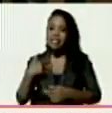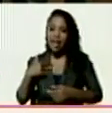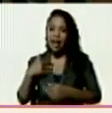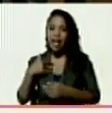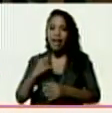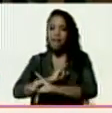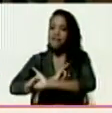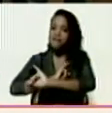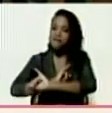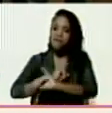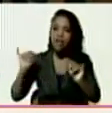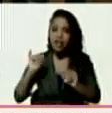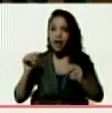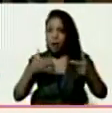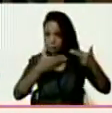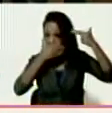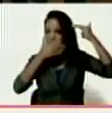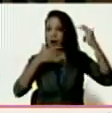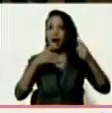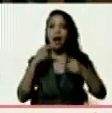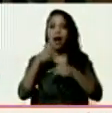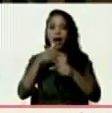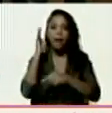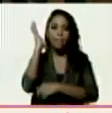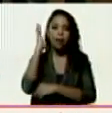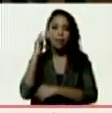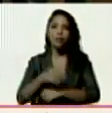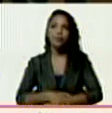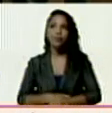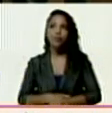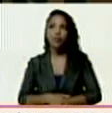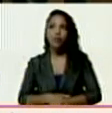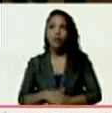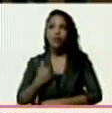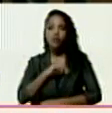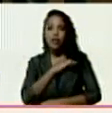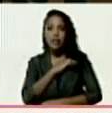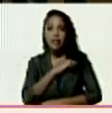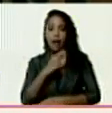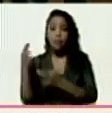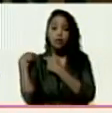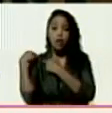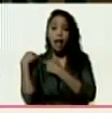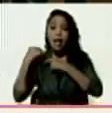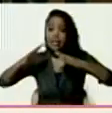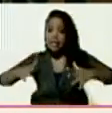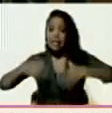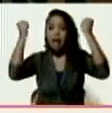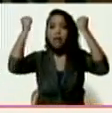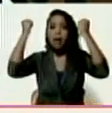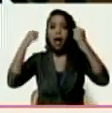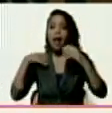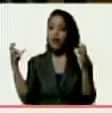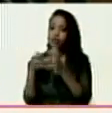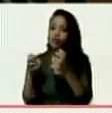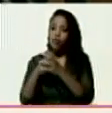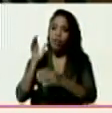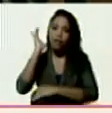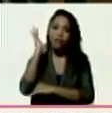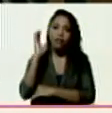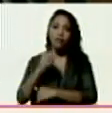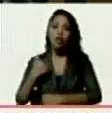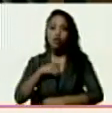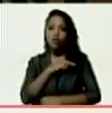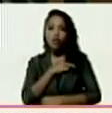que le tienen al Parlamento. La primera fase de nuestra responsabilidad es salvar el Parlamento. De tal manera que cuando